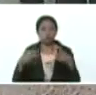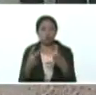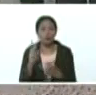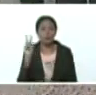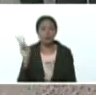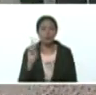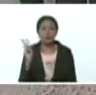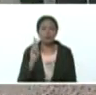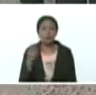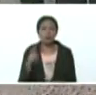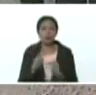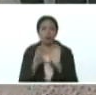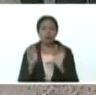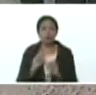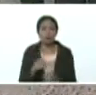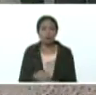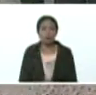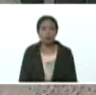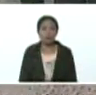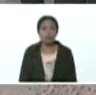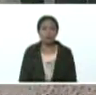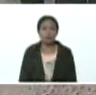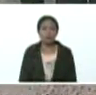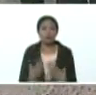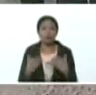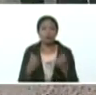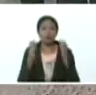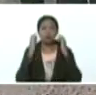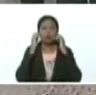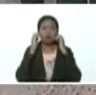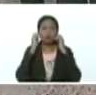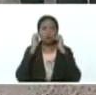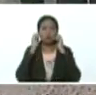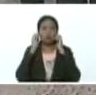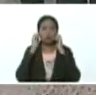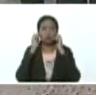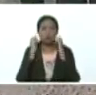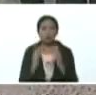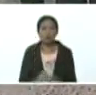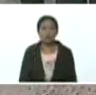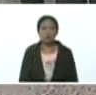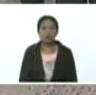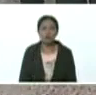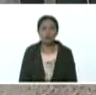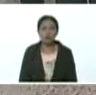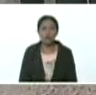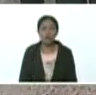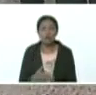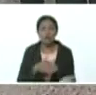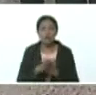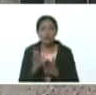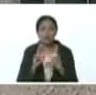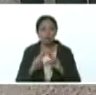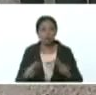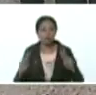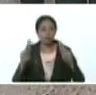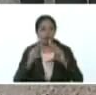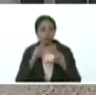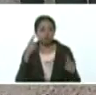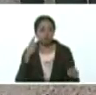de la Venezuela socialista, la salud pública, gratuita, de calidad universal,